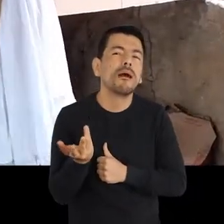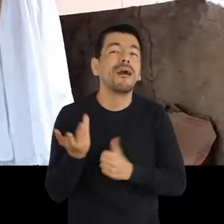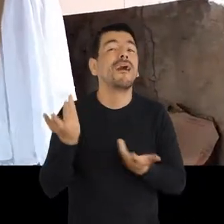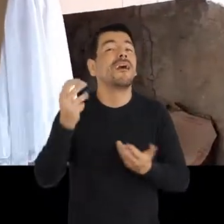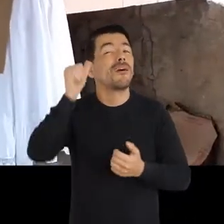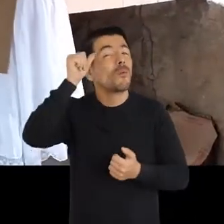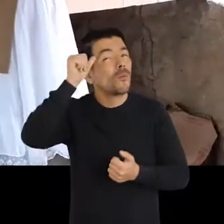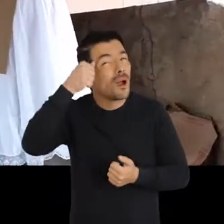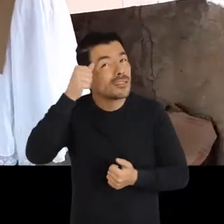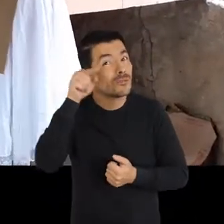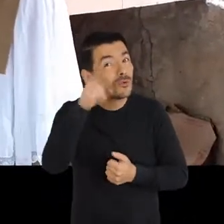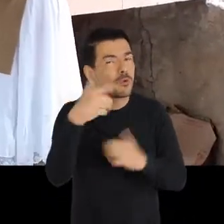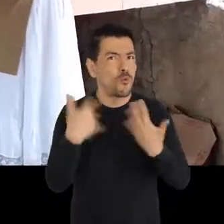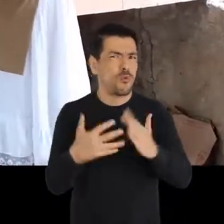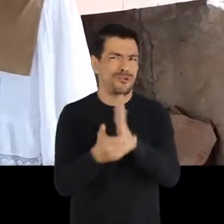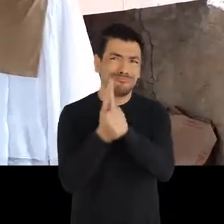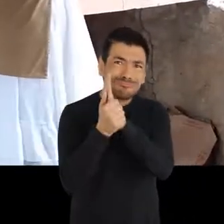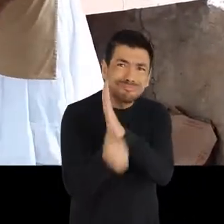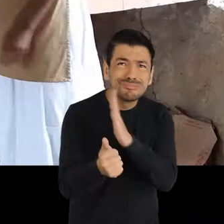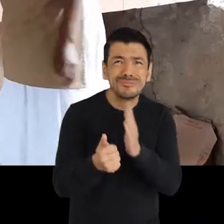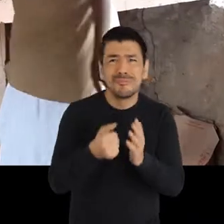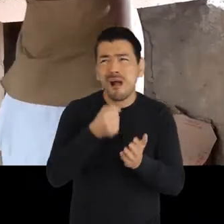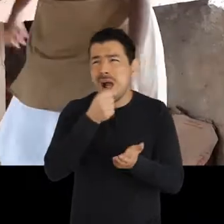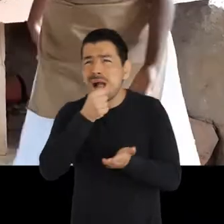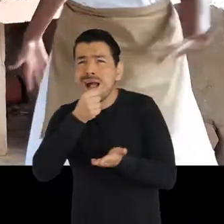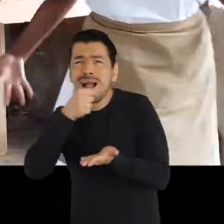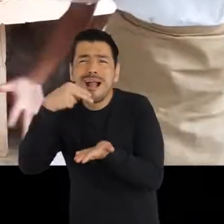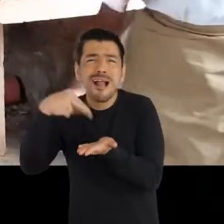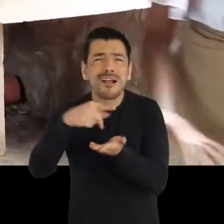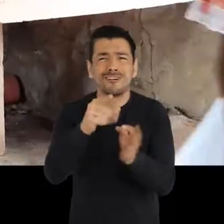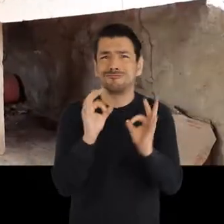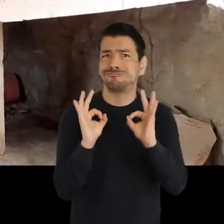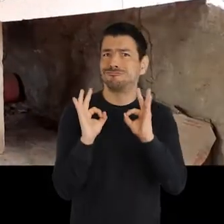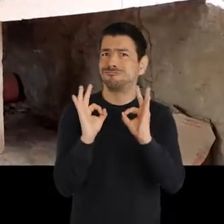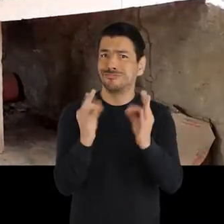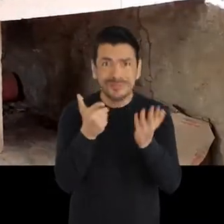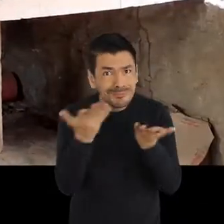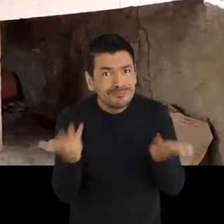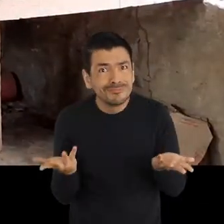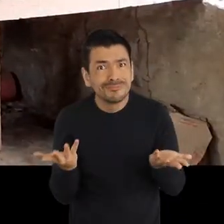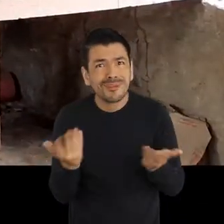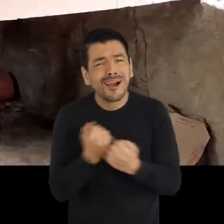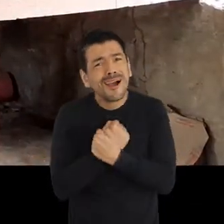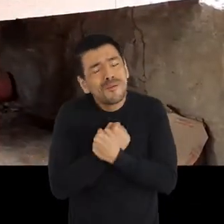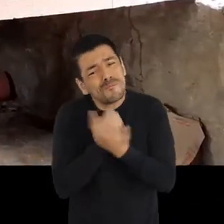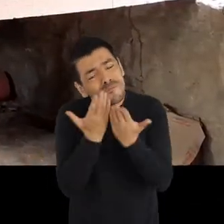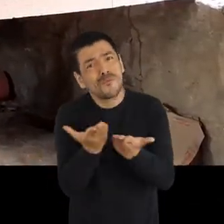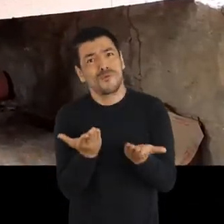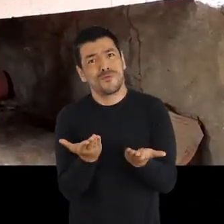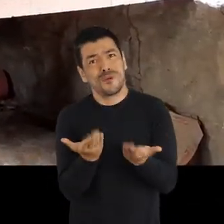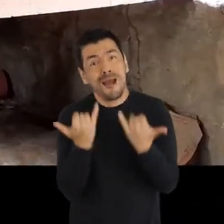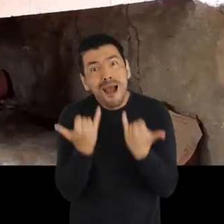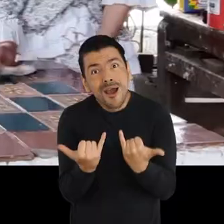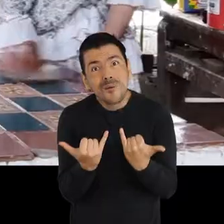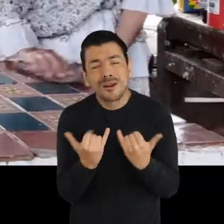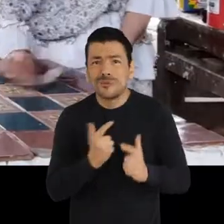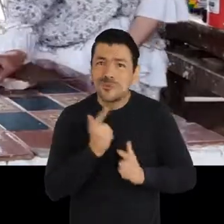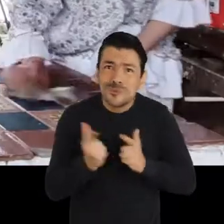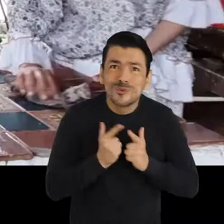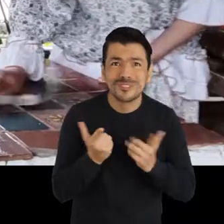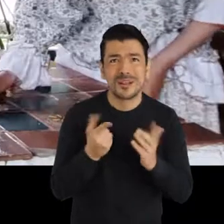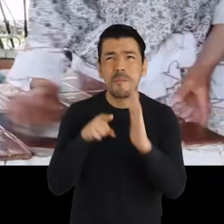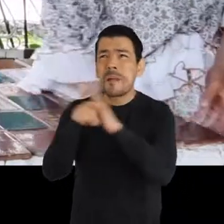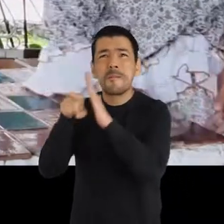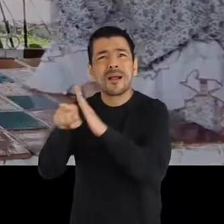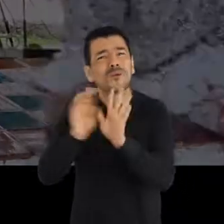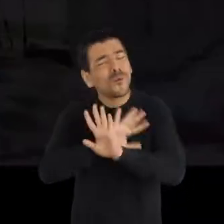que eres danzando, alegrando la vida. Por favor, Martina, nuestra libertad no nos puede causar más vidas.